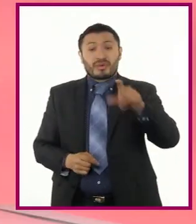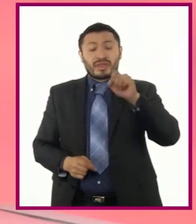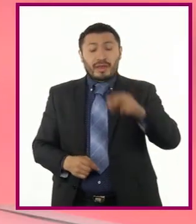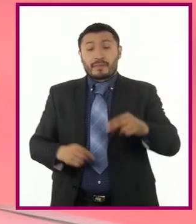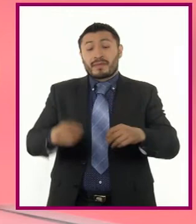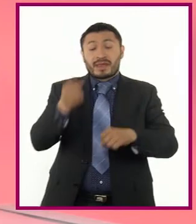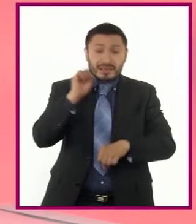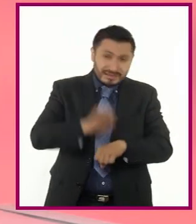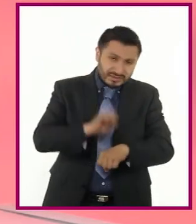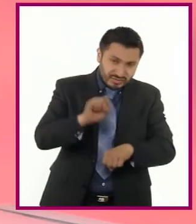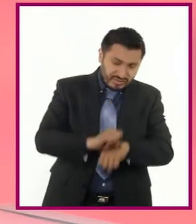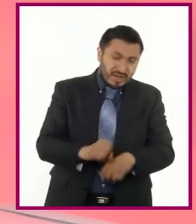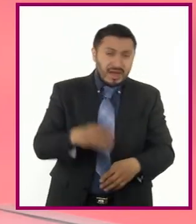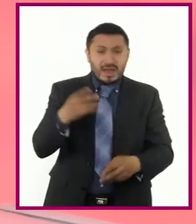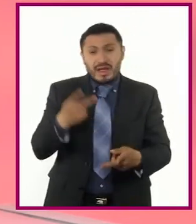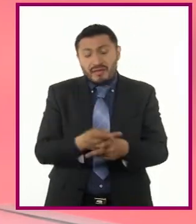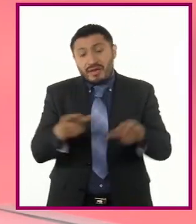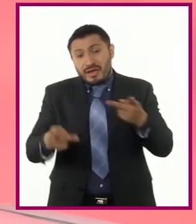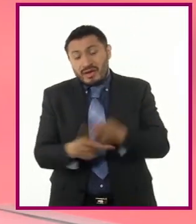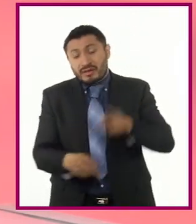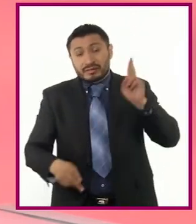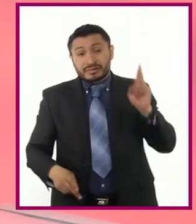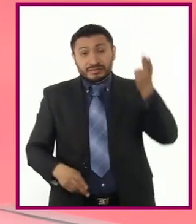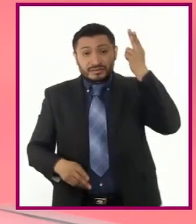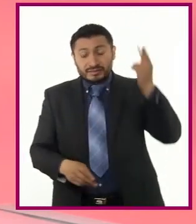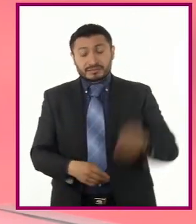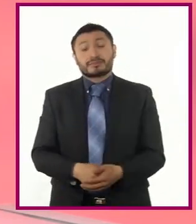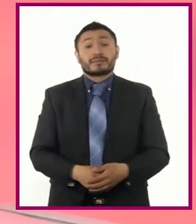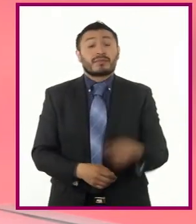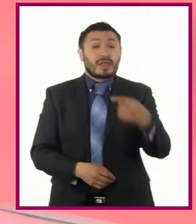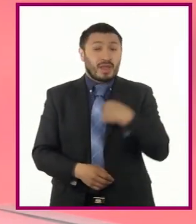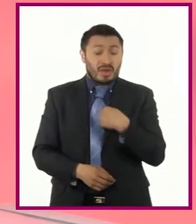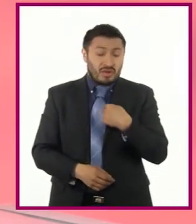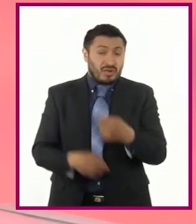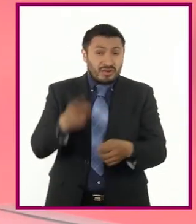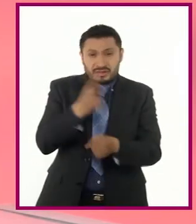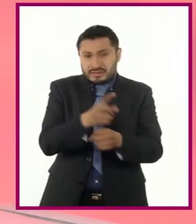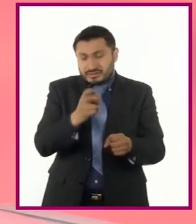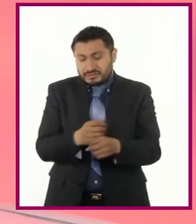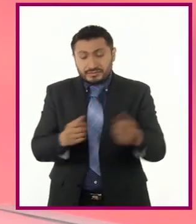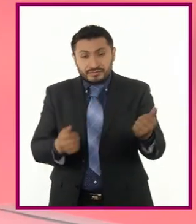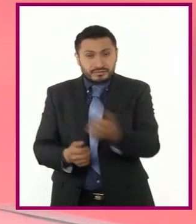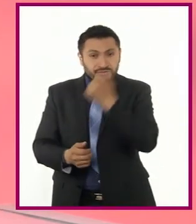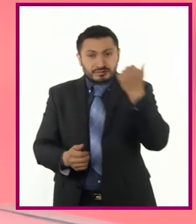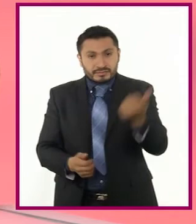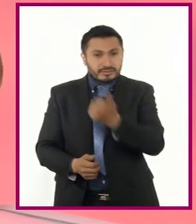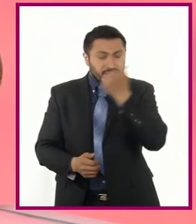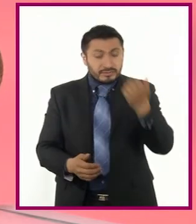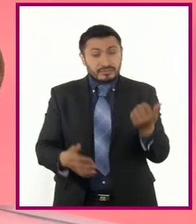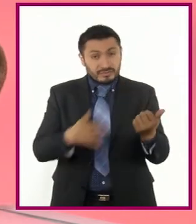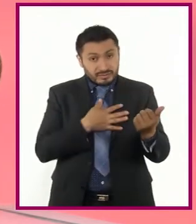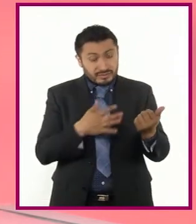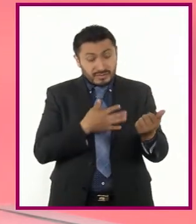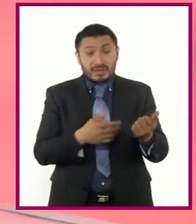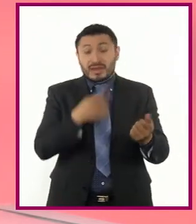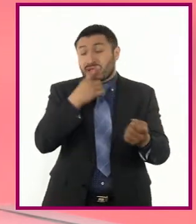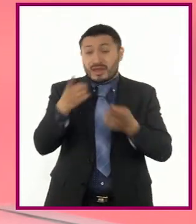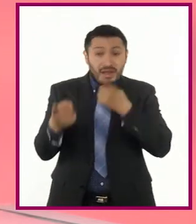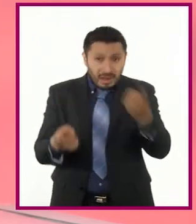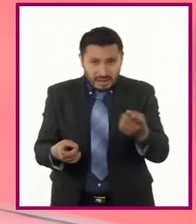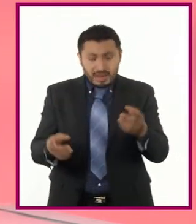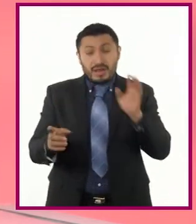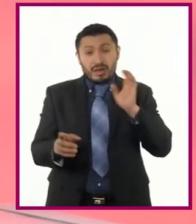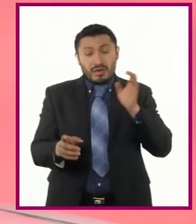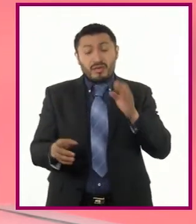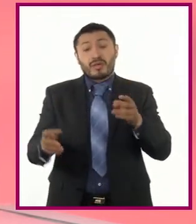nivel secundaria, a nivel bachillerato, universidad. Inclusive yo hago partícipe a mis alumnos o estudiantes, decirles, cuando estamos